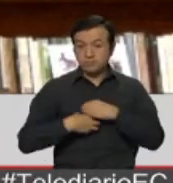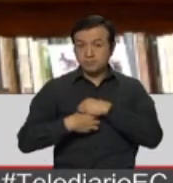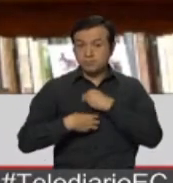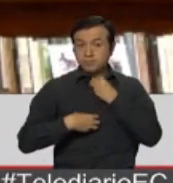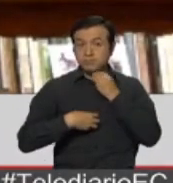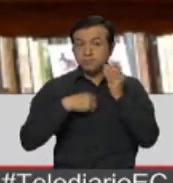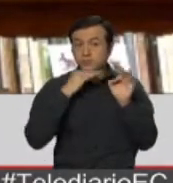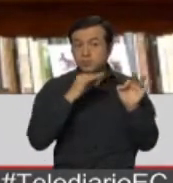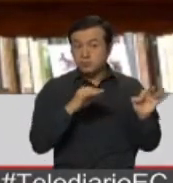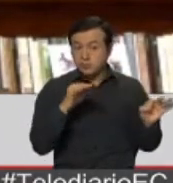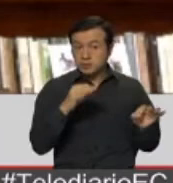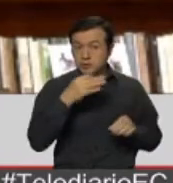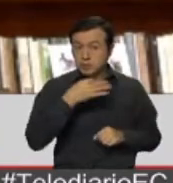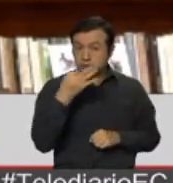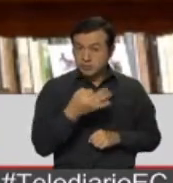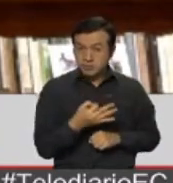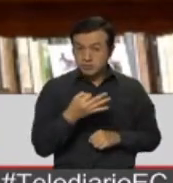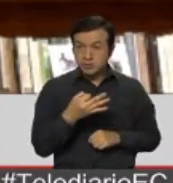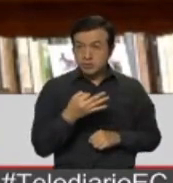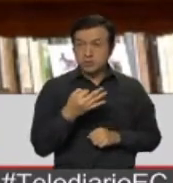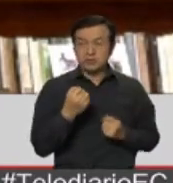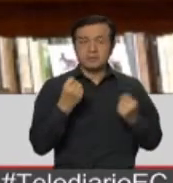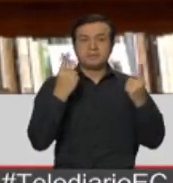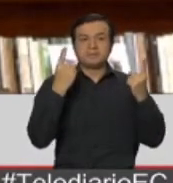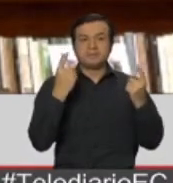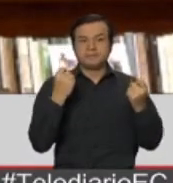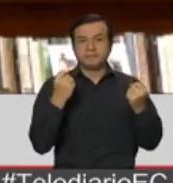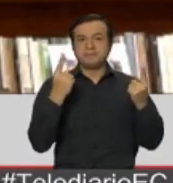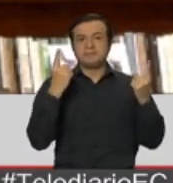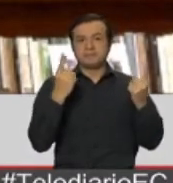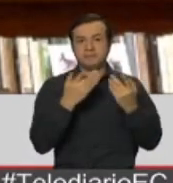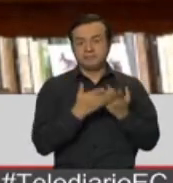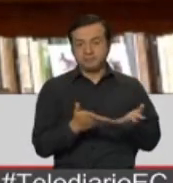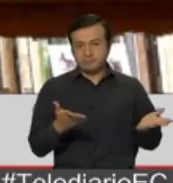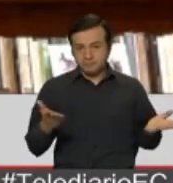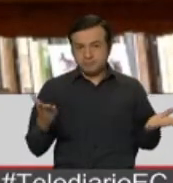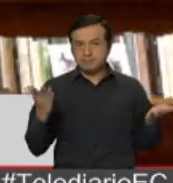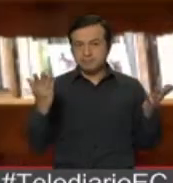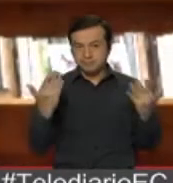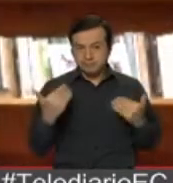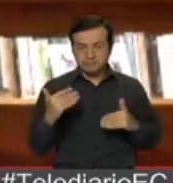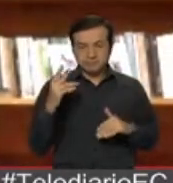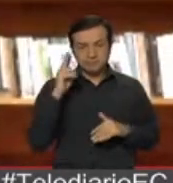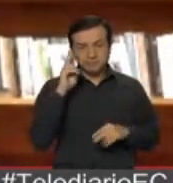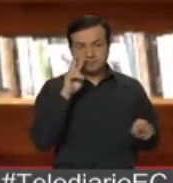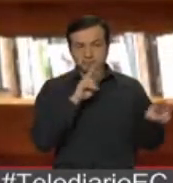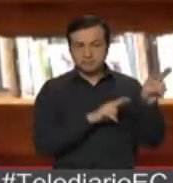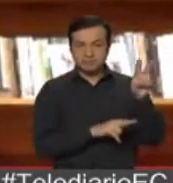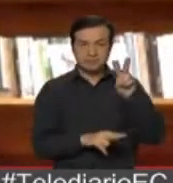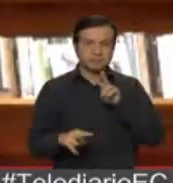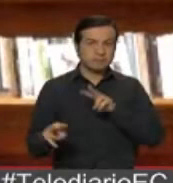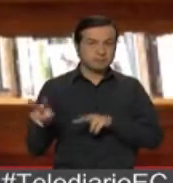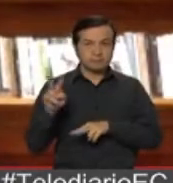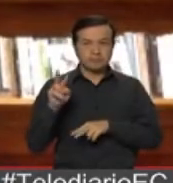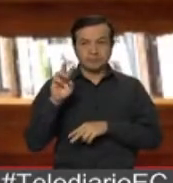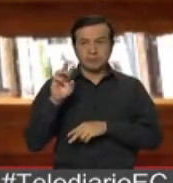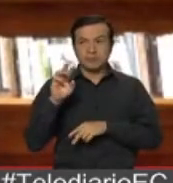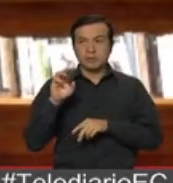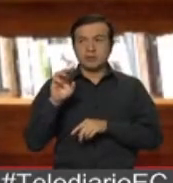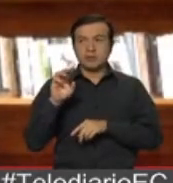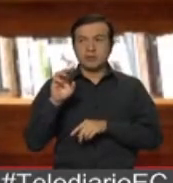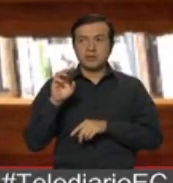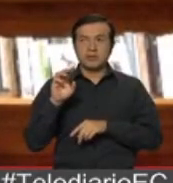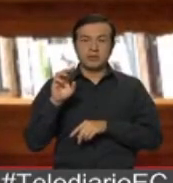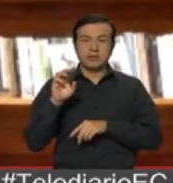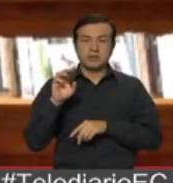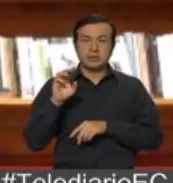Ajá. Pero, sin embargo, esto encendió las alertas, las alarmas, y inmediatamente el MSP procedió